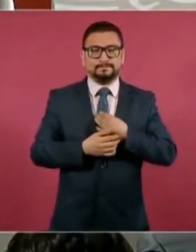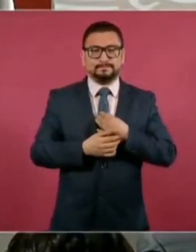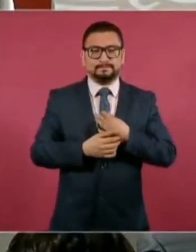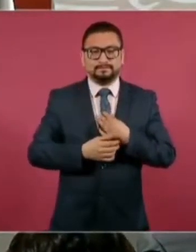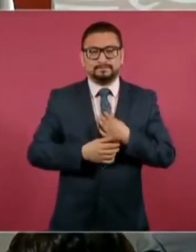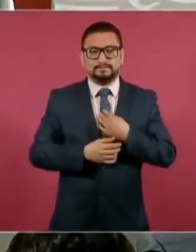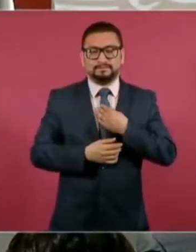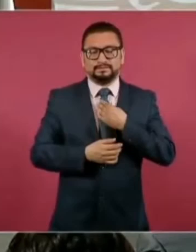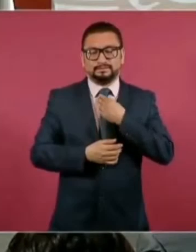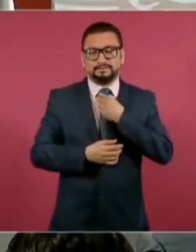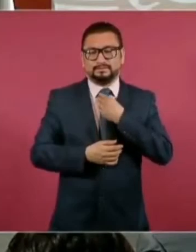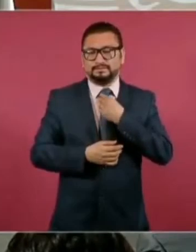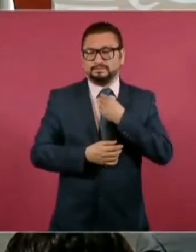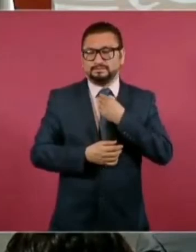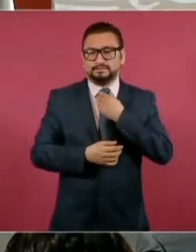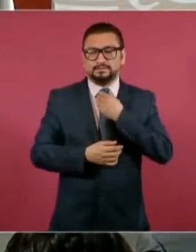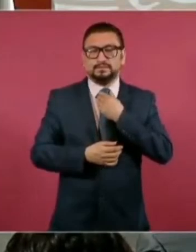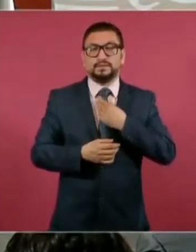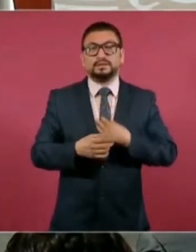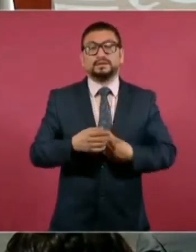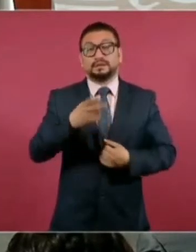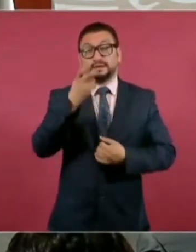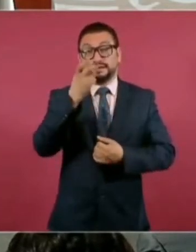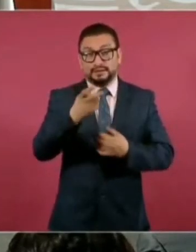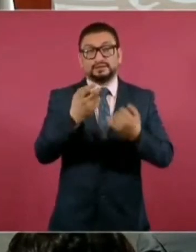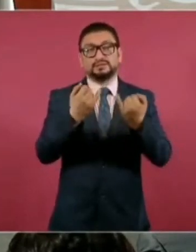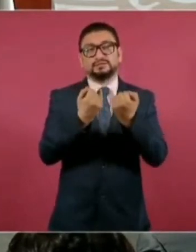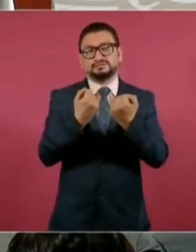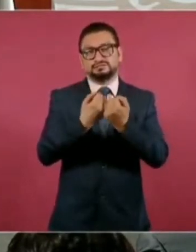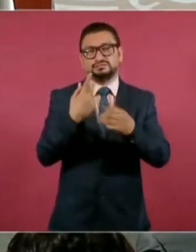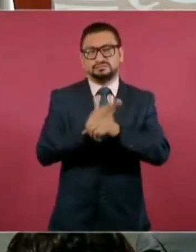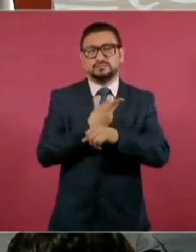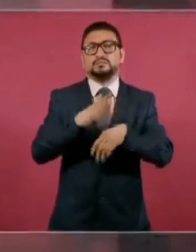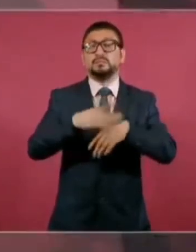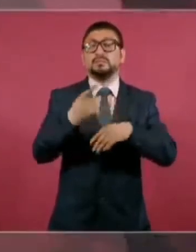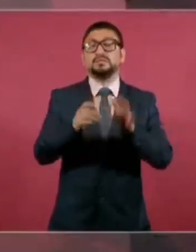Eso suele pasar. Zedillo